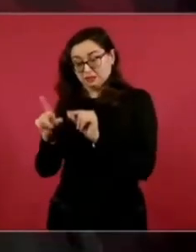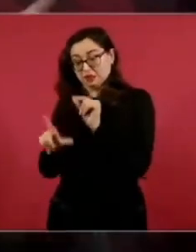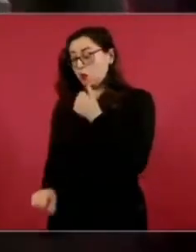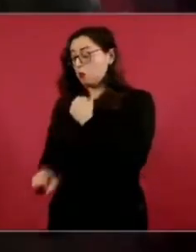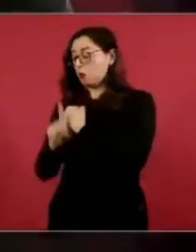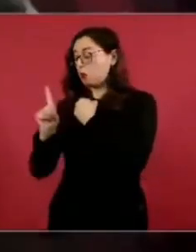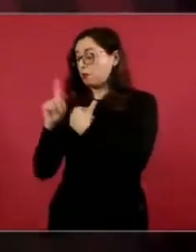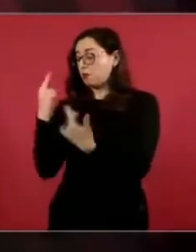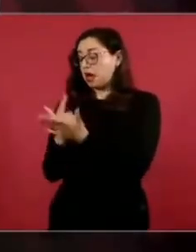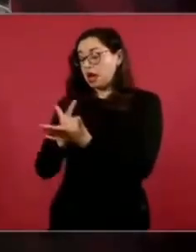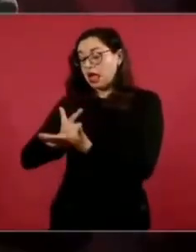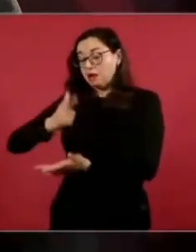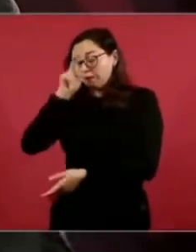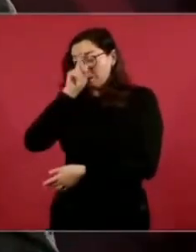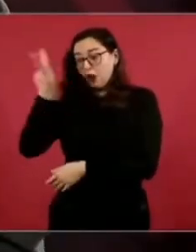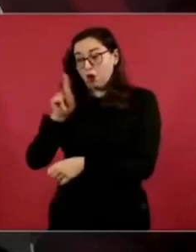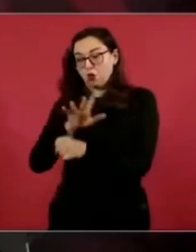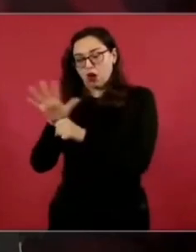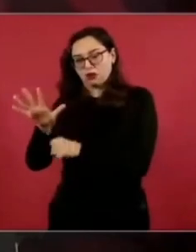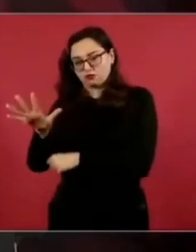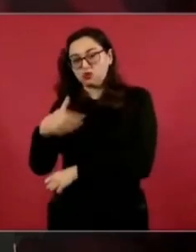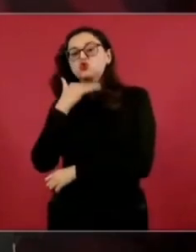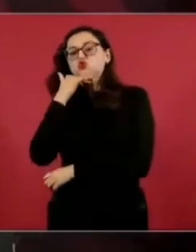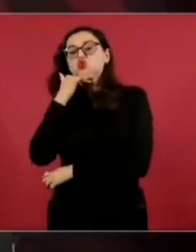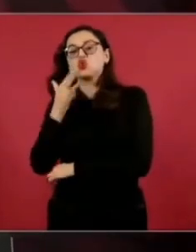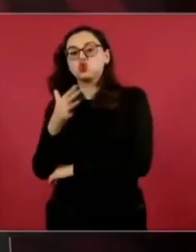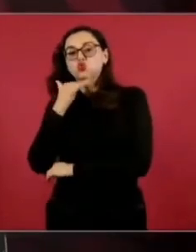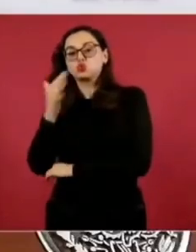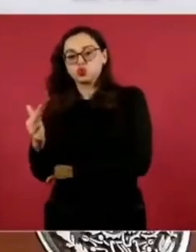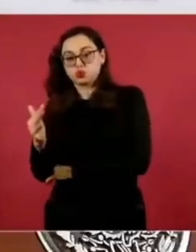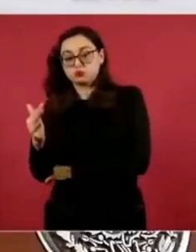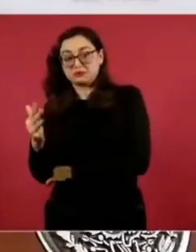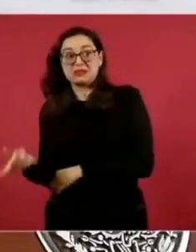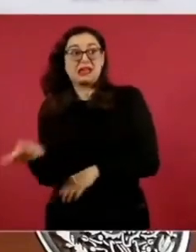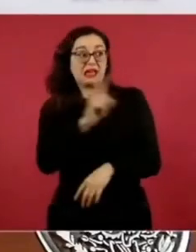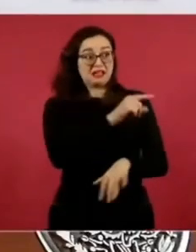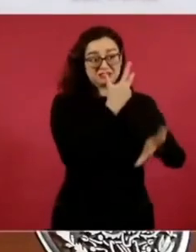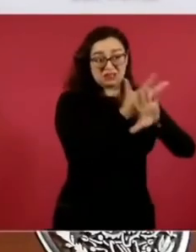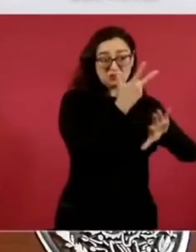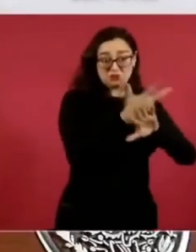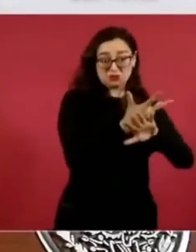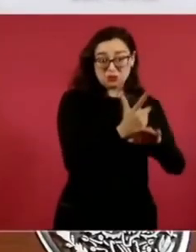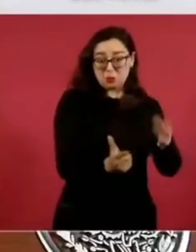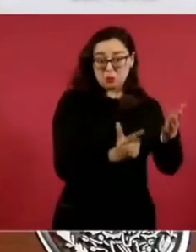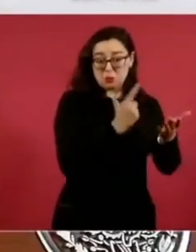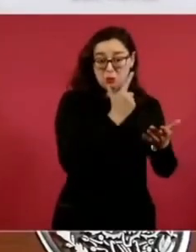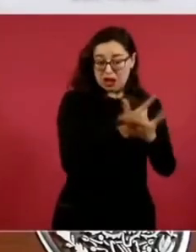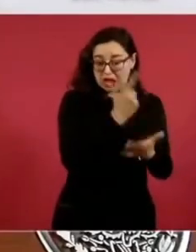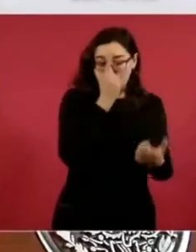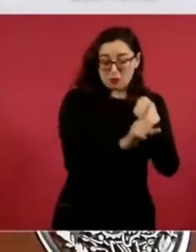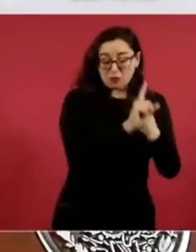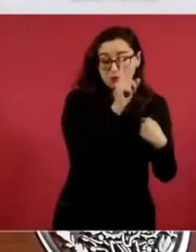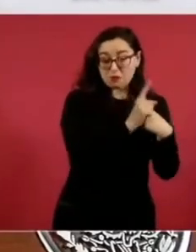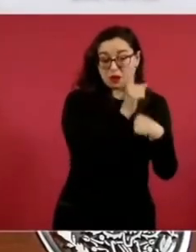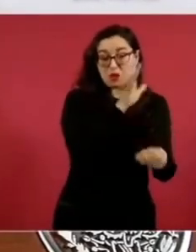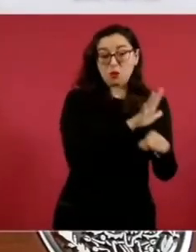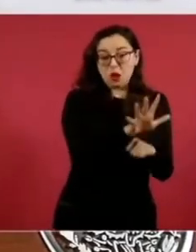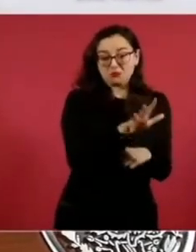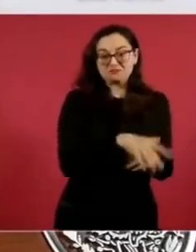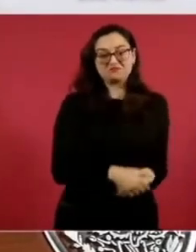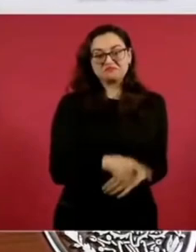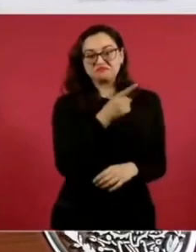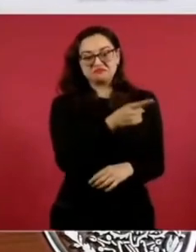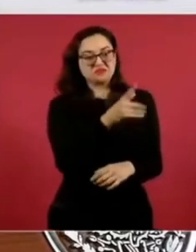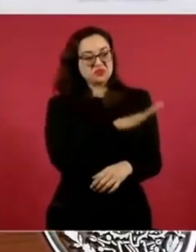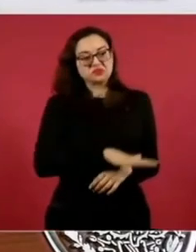de México la corrupción Ahora si me dicen cuál es el principal problema de Estados Unidos esa descomposición